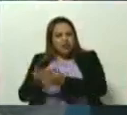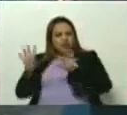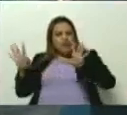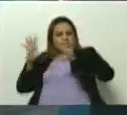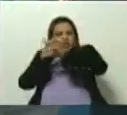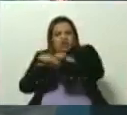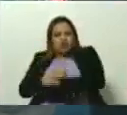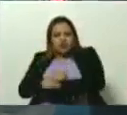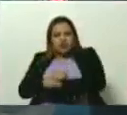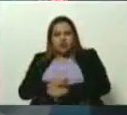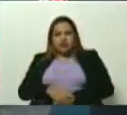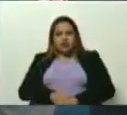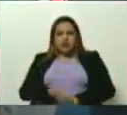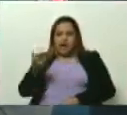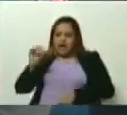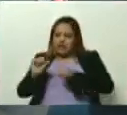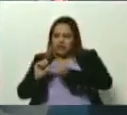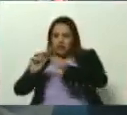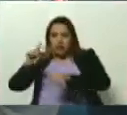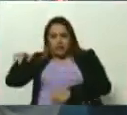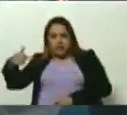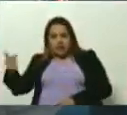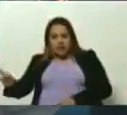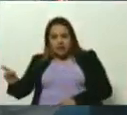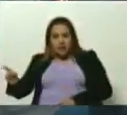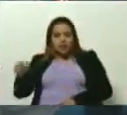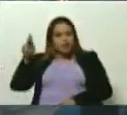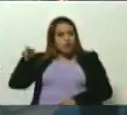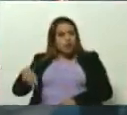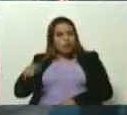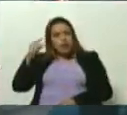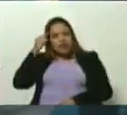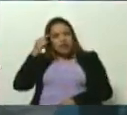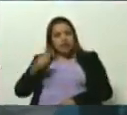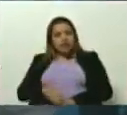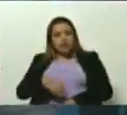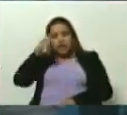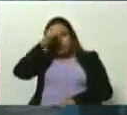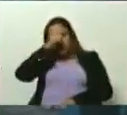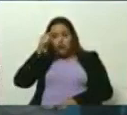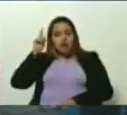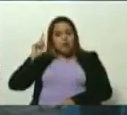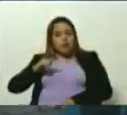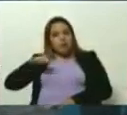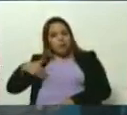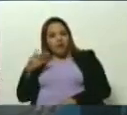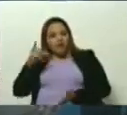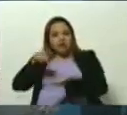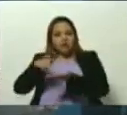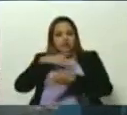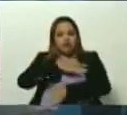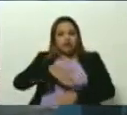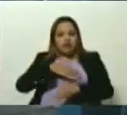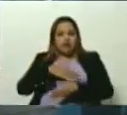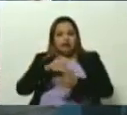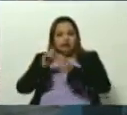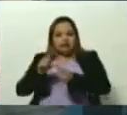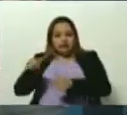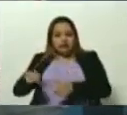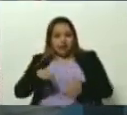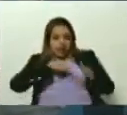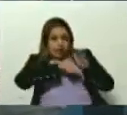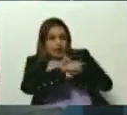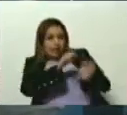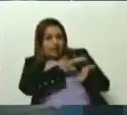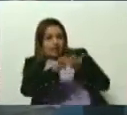noche, y se va a continuar mañana durante todo el día, y el domingo también. Pueden venir, disfrutar, estar acá. ¿Entrada gratuita? Y